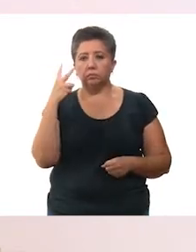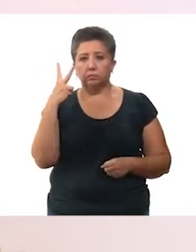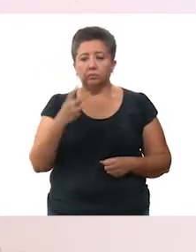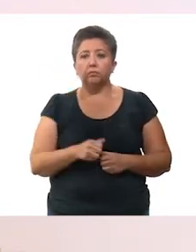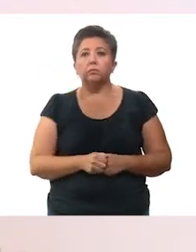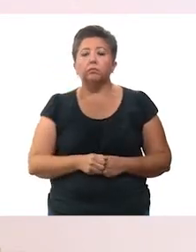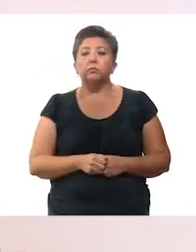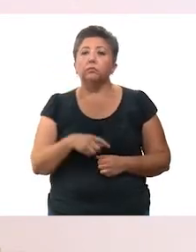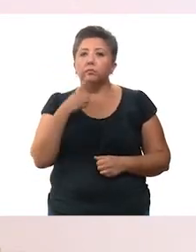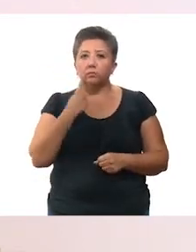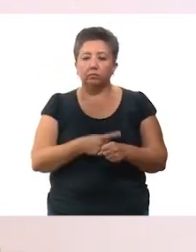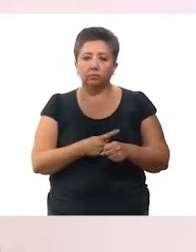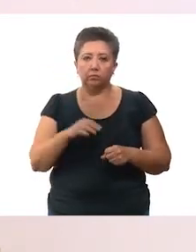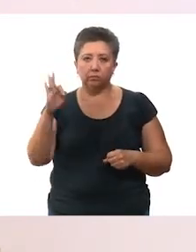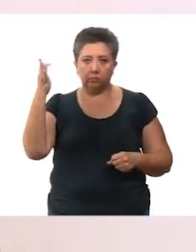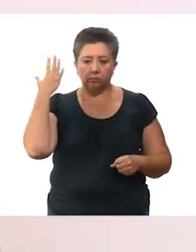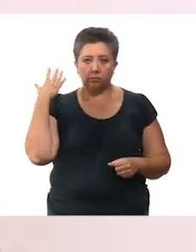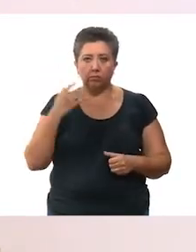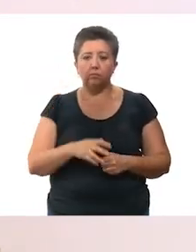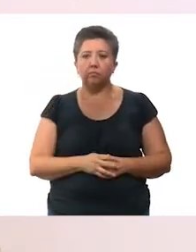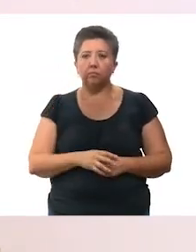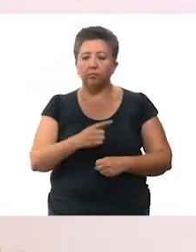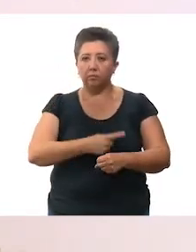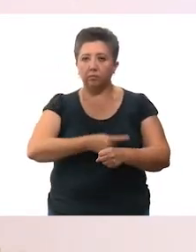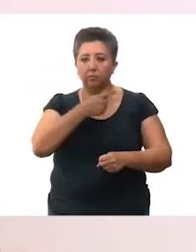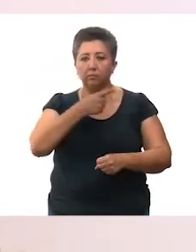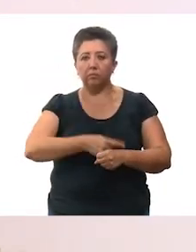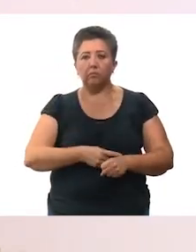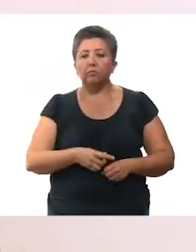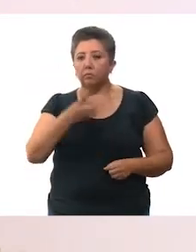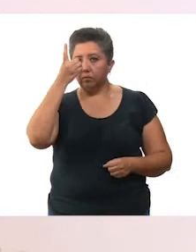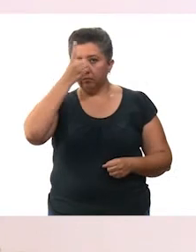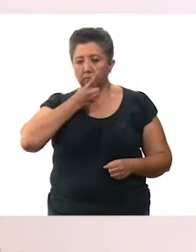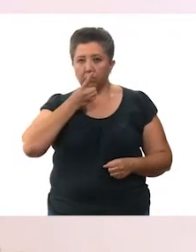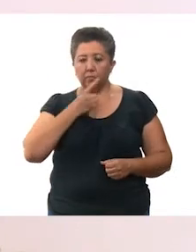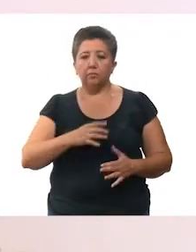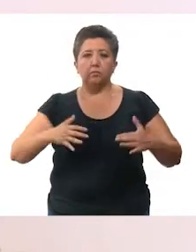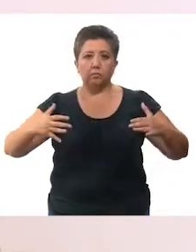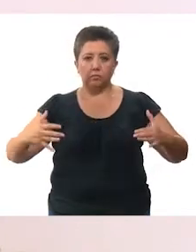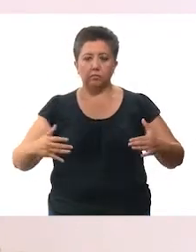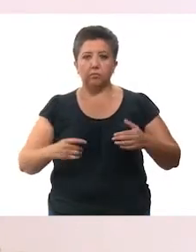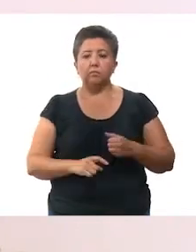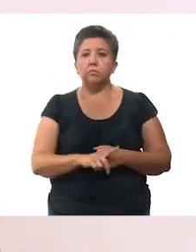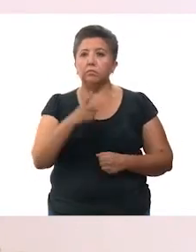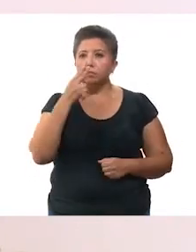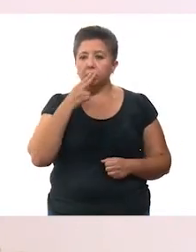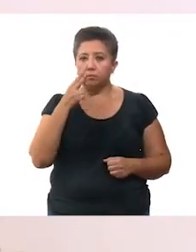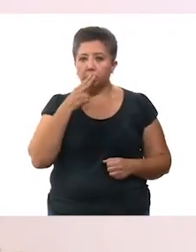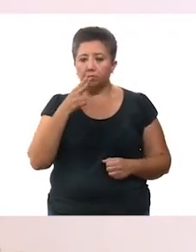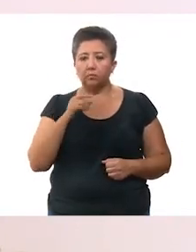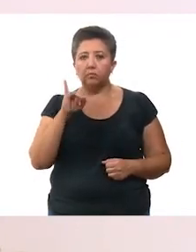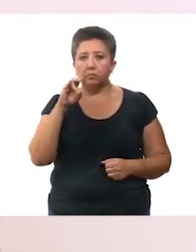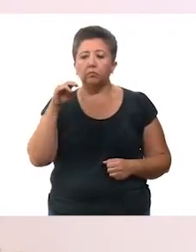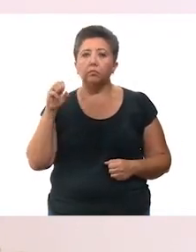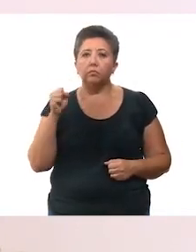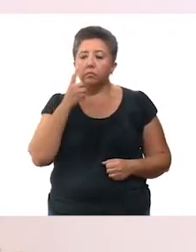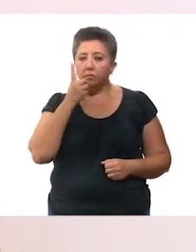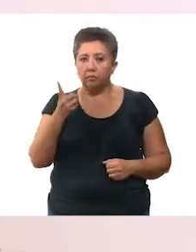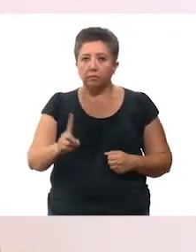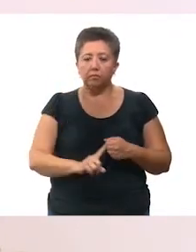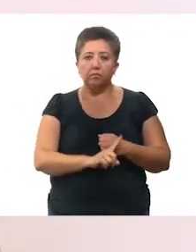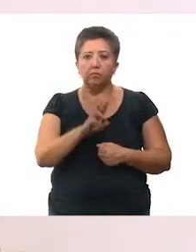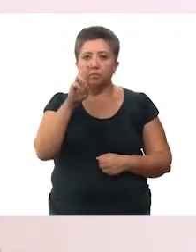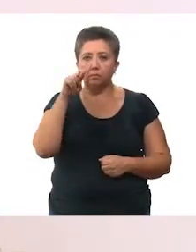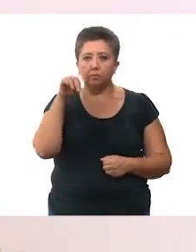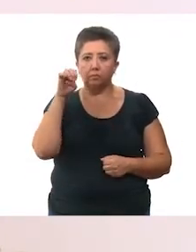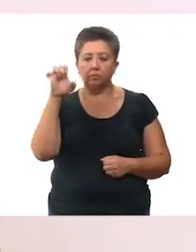82 años. Sus principales enfermedades fueron hipertensión arterial, diabetes, obesidad, tabaquismo e inmunosupresión e